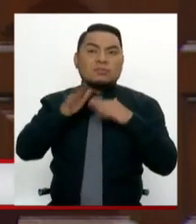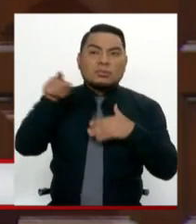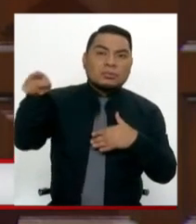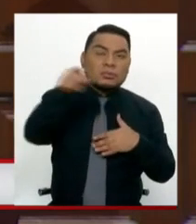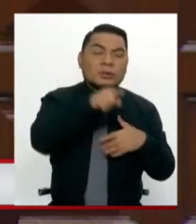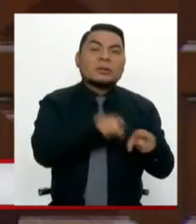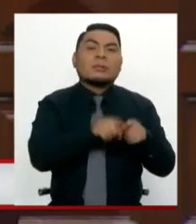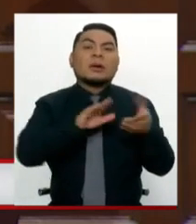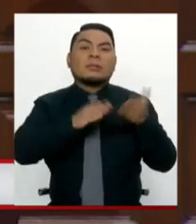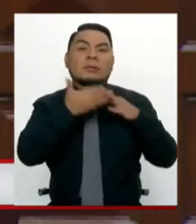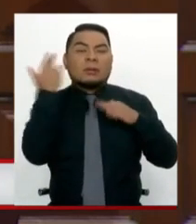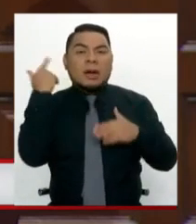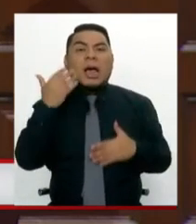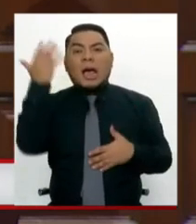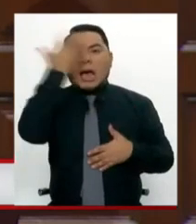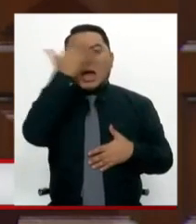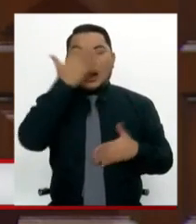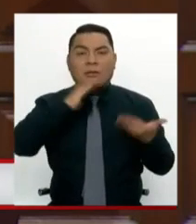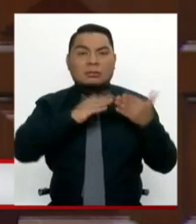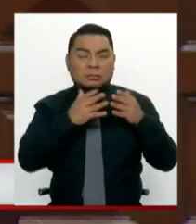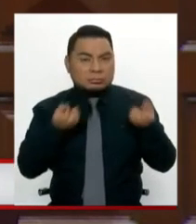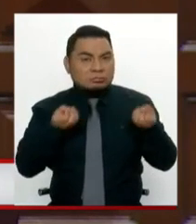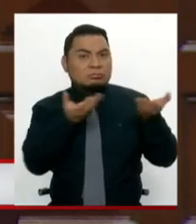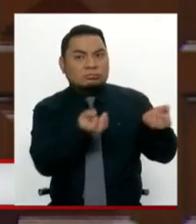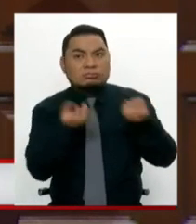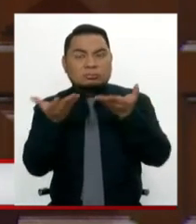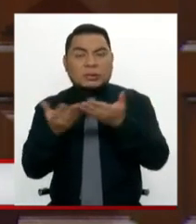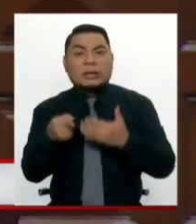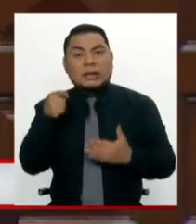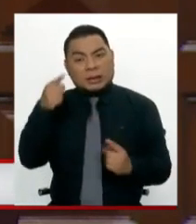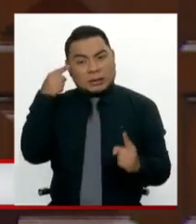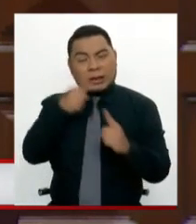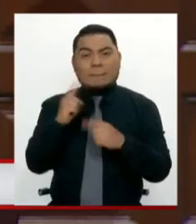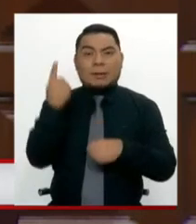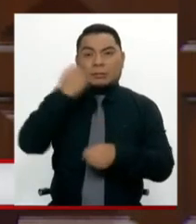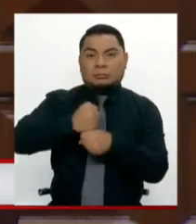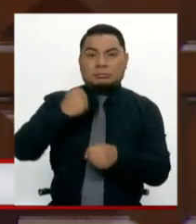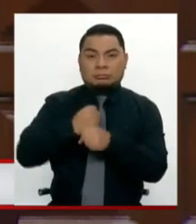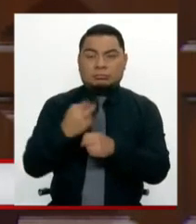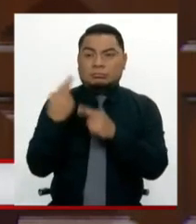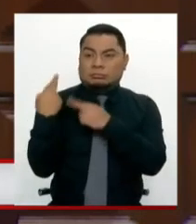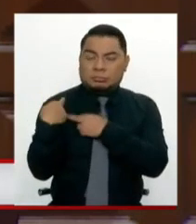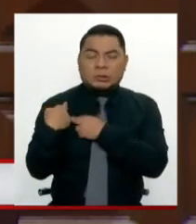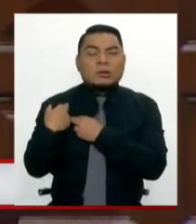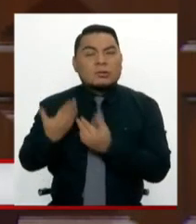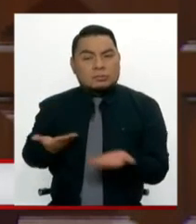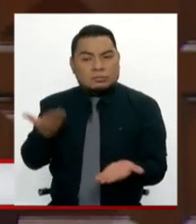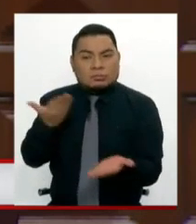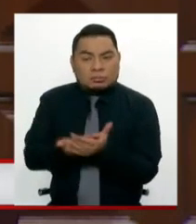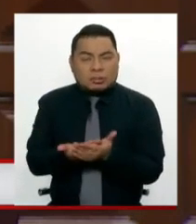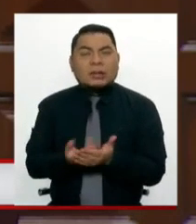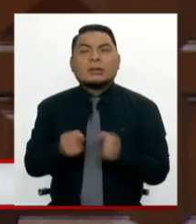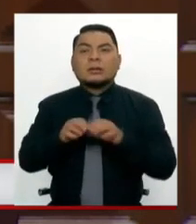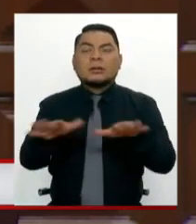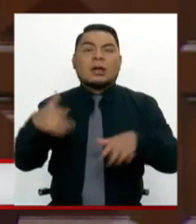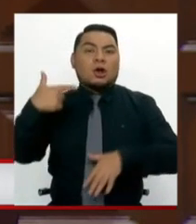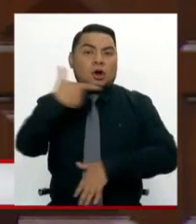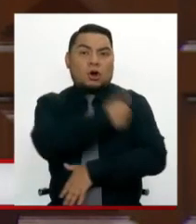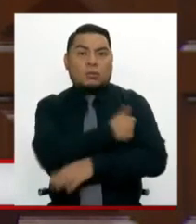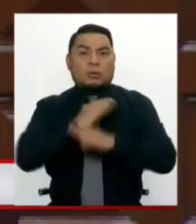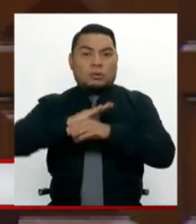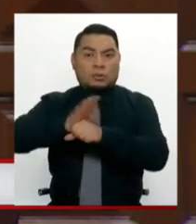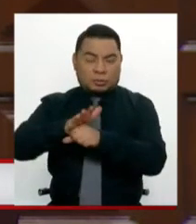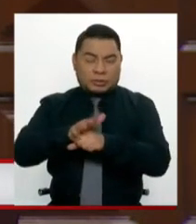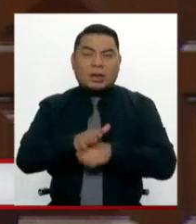originarios y el pueblo afroperuano. En esa línea, como primera tarea, nos propusimos llevar la vacunación contra la